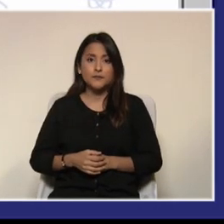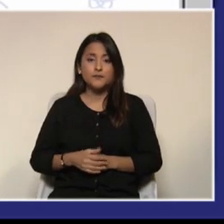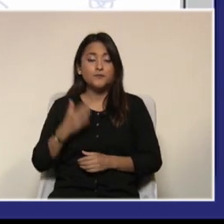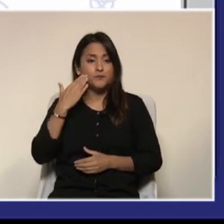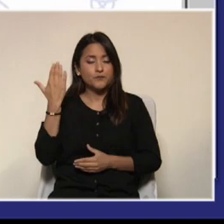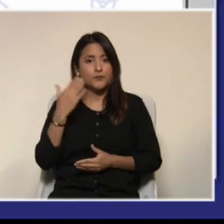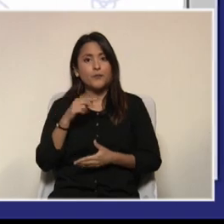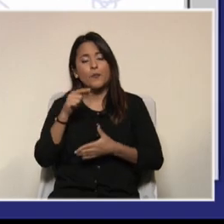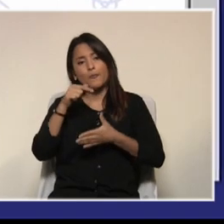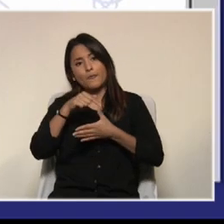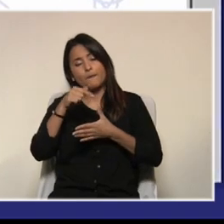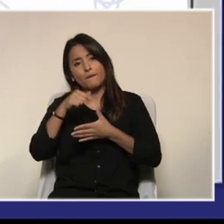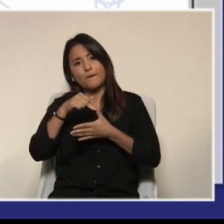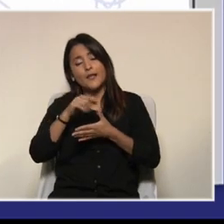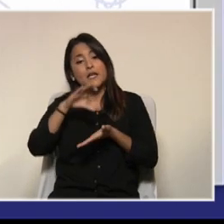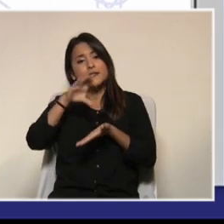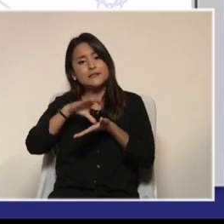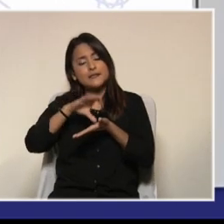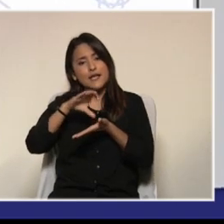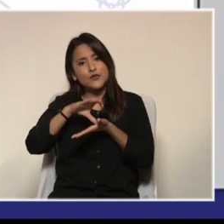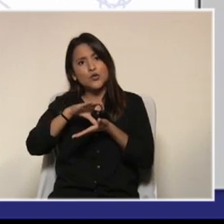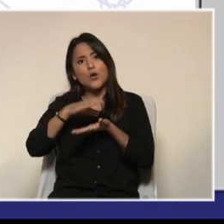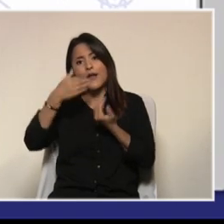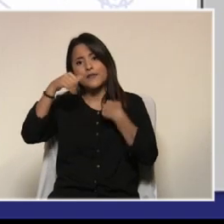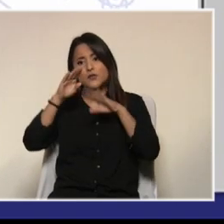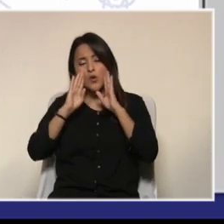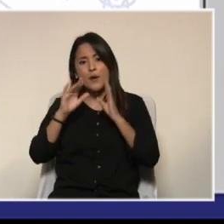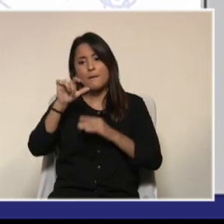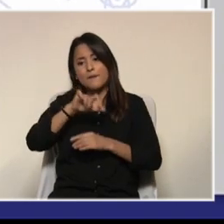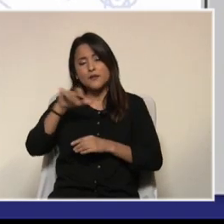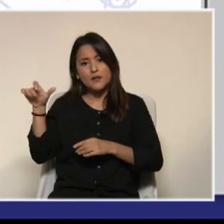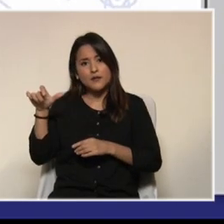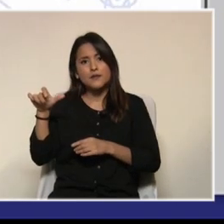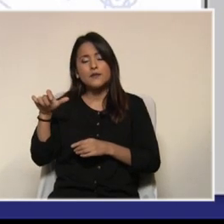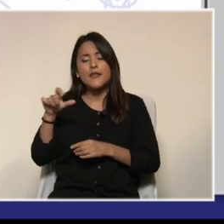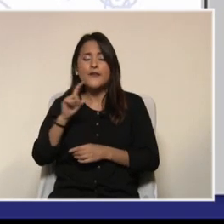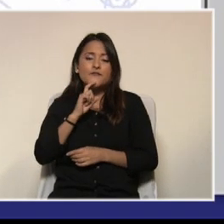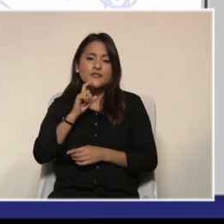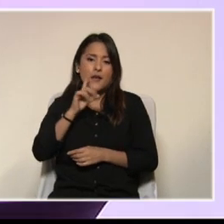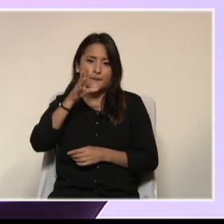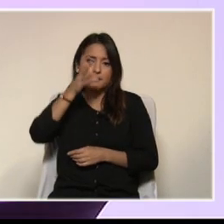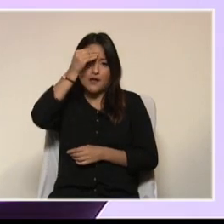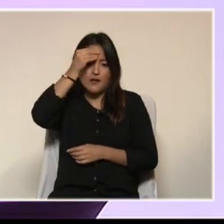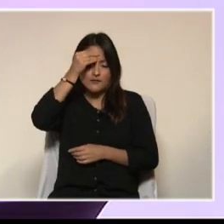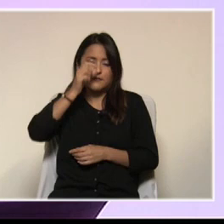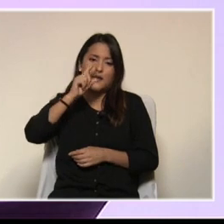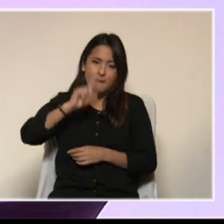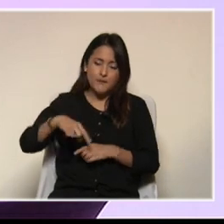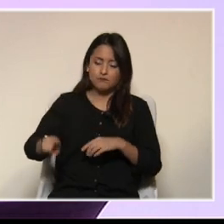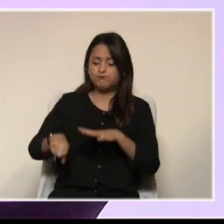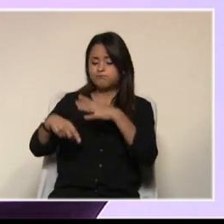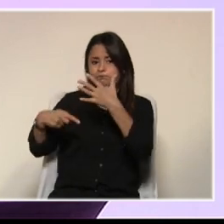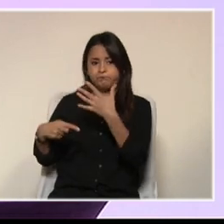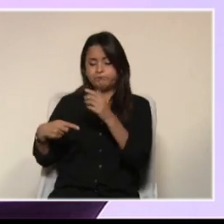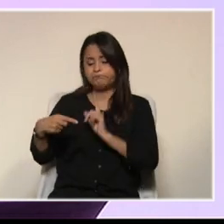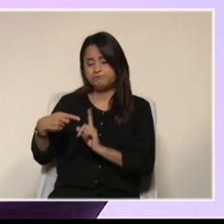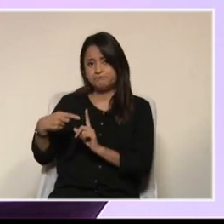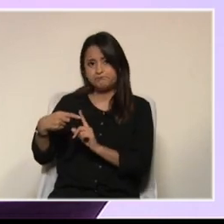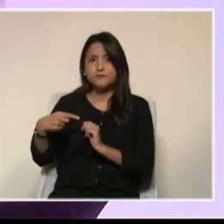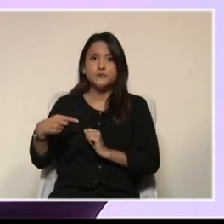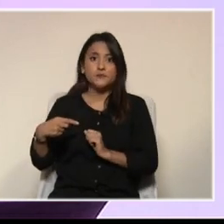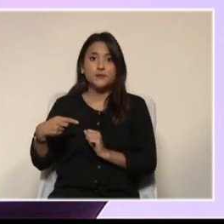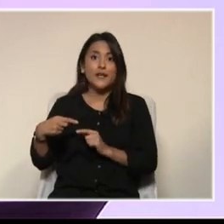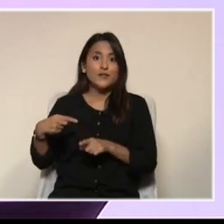la unidad psicoeducativa y el Centro de Atención a las Personas con Dificultades para el Aprendizaje, allí tenemos